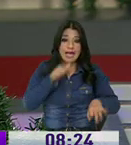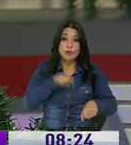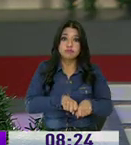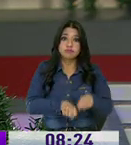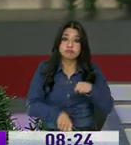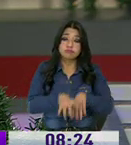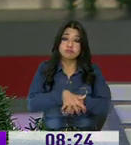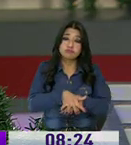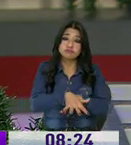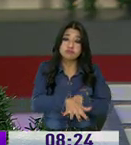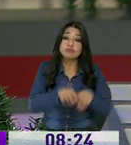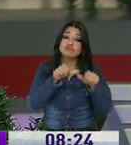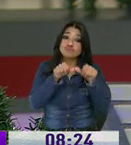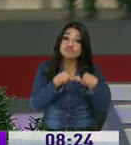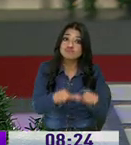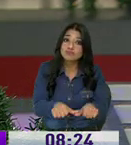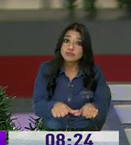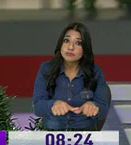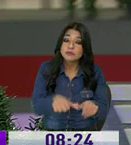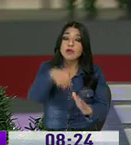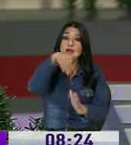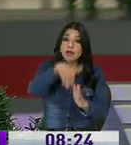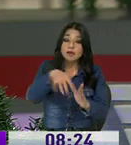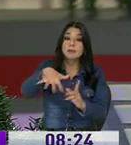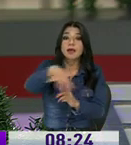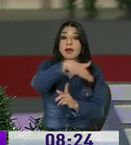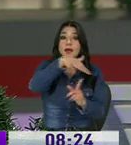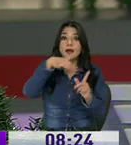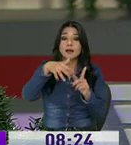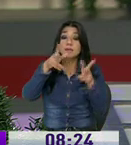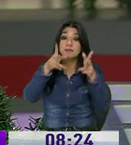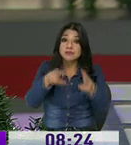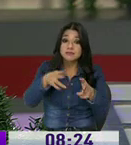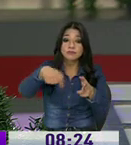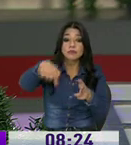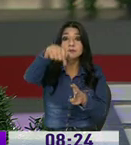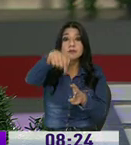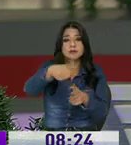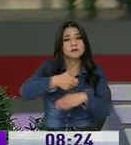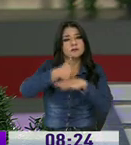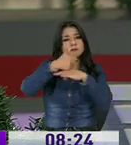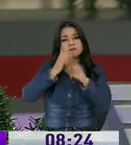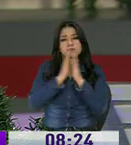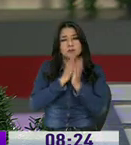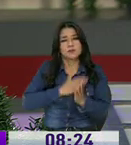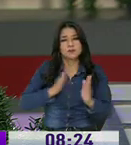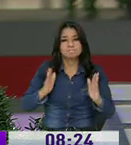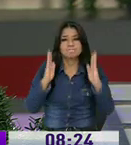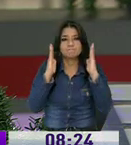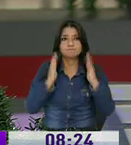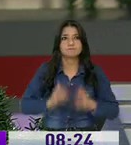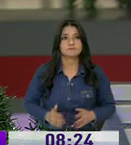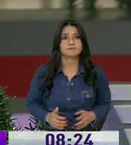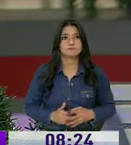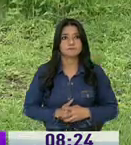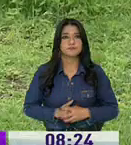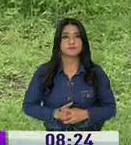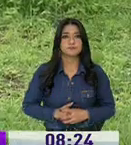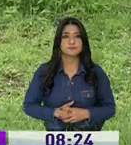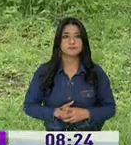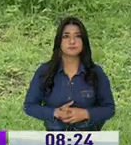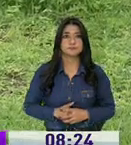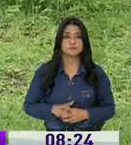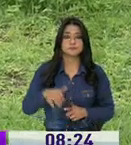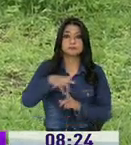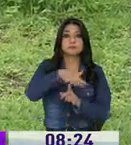persiste varios días y se encuentra dentro del parque, en la mitad de este espacio. Autoridades, por favor, presten atención. El parque